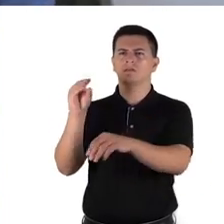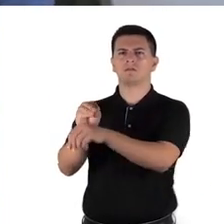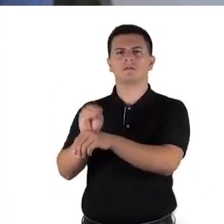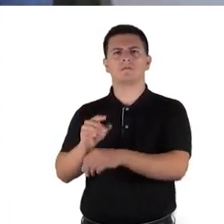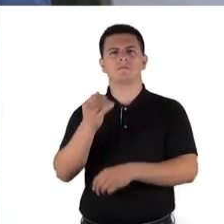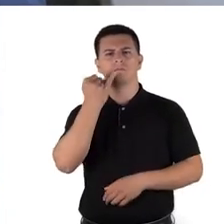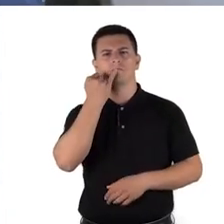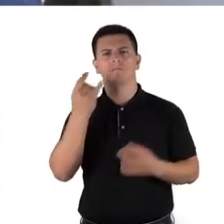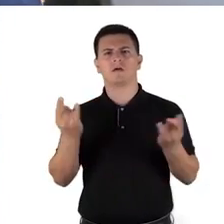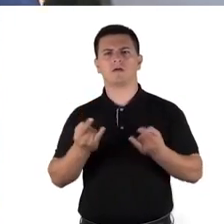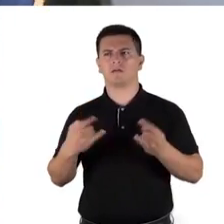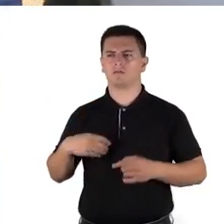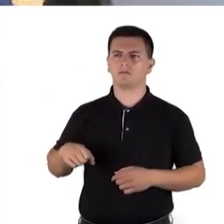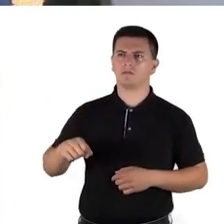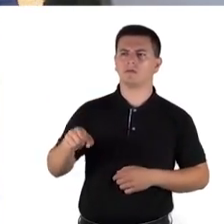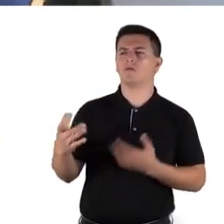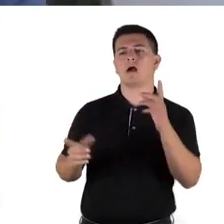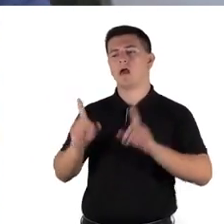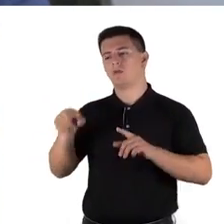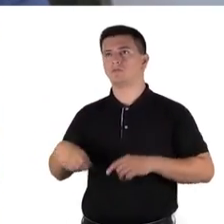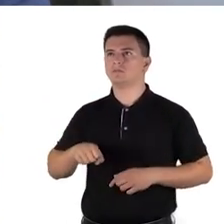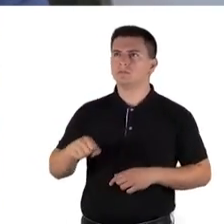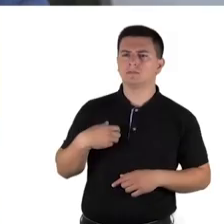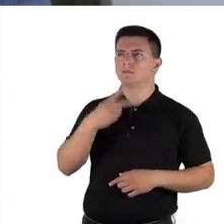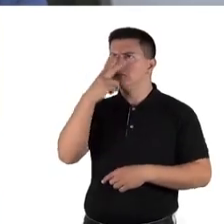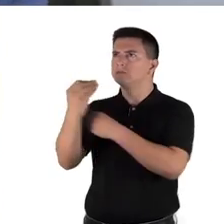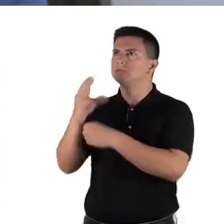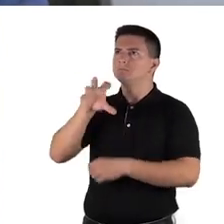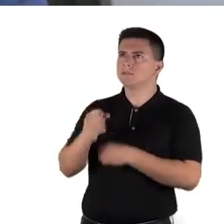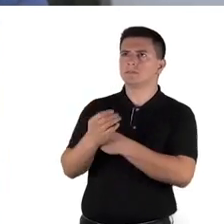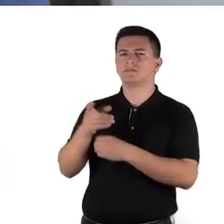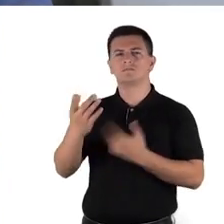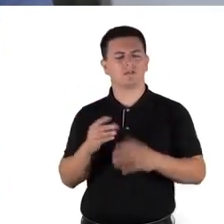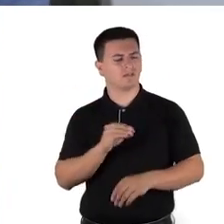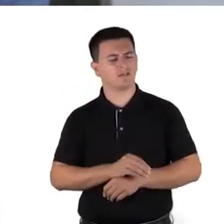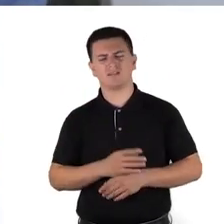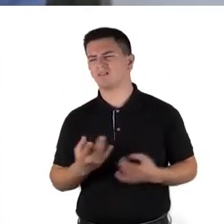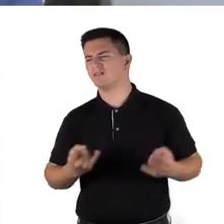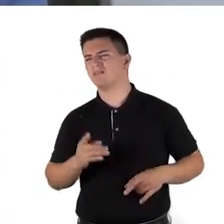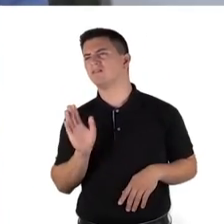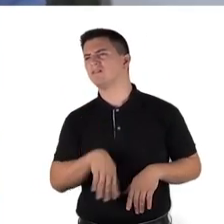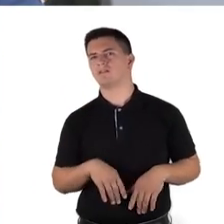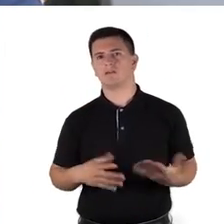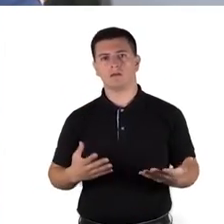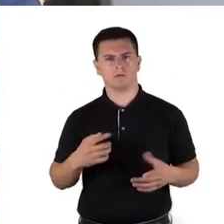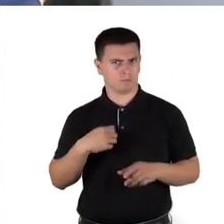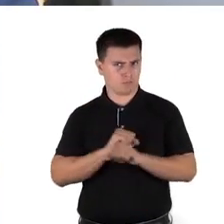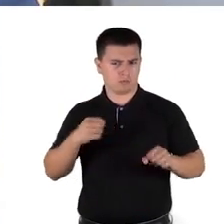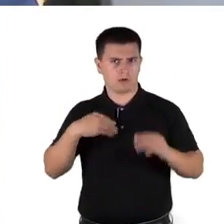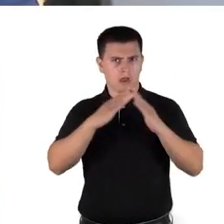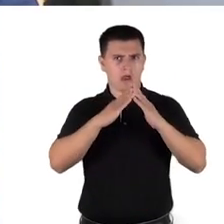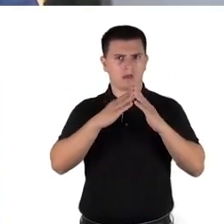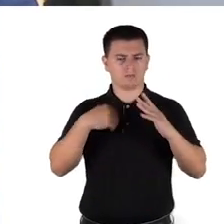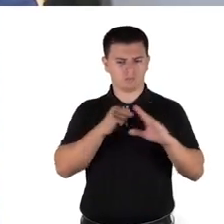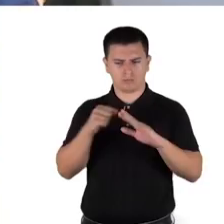donde estén, que les es aburrida o que les es un poco lenta a lo mejor y que el niño o la niña es inquieta y quiere mostrar más cosas, ¿verdad? Los